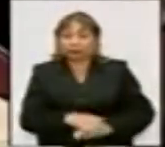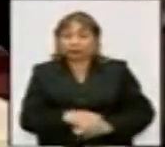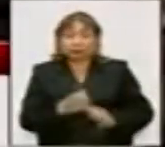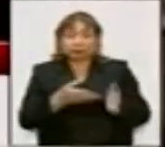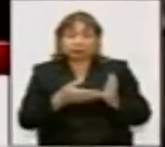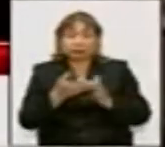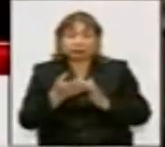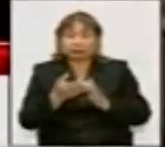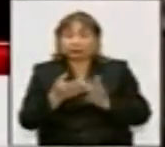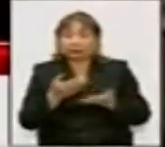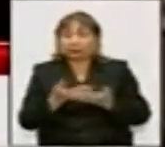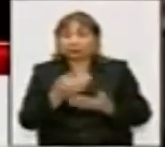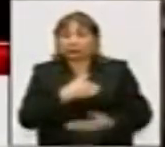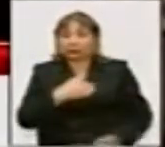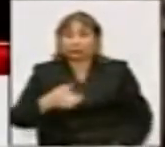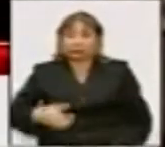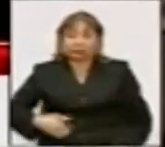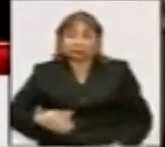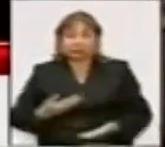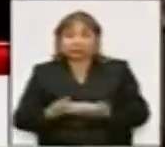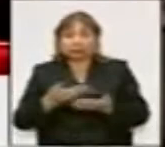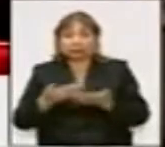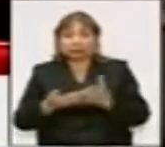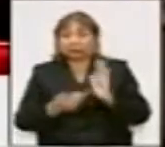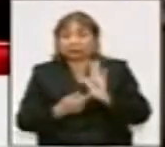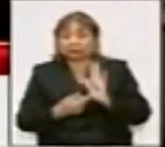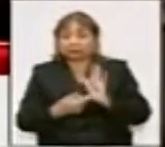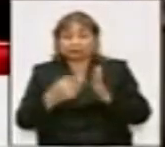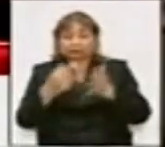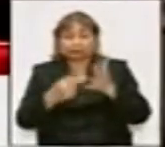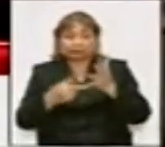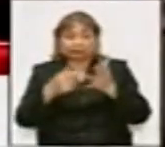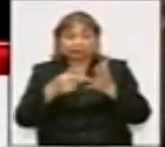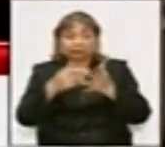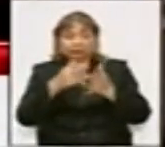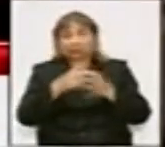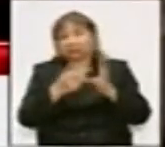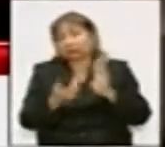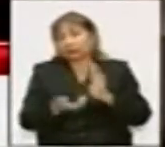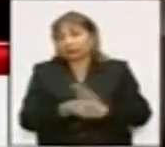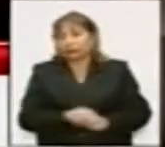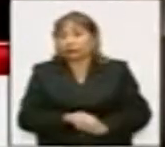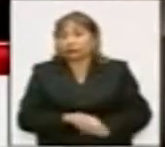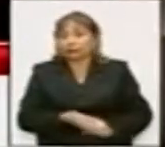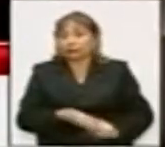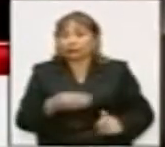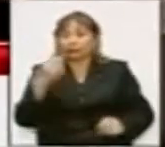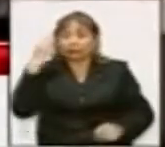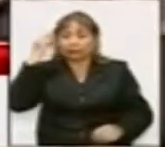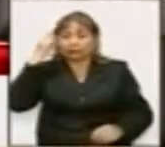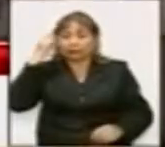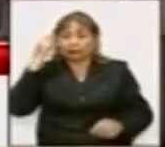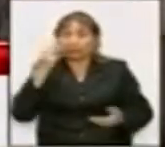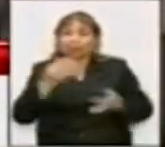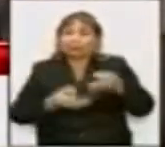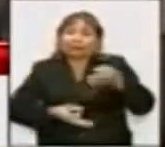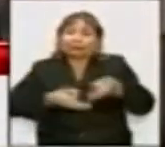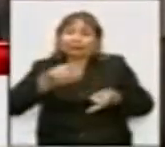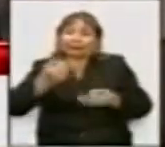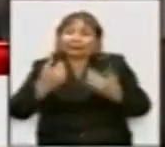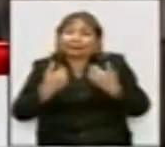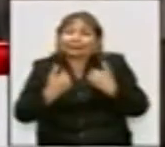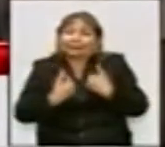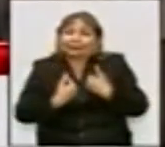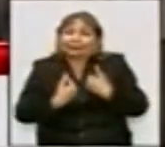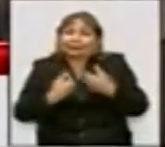ternas que el presidente de la republica presentaba al parlamento porque es un acto político porque el juez tiene que tiene